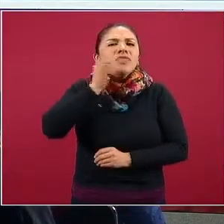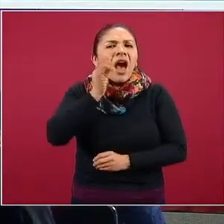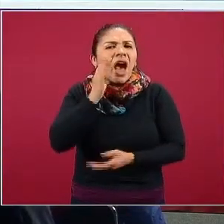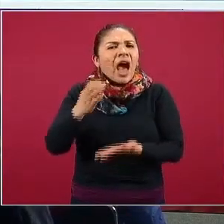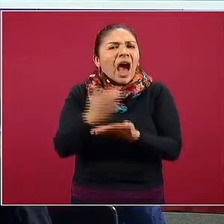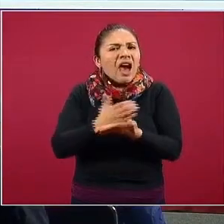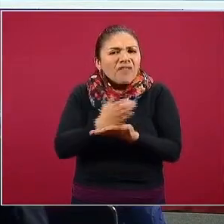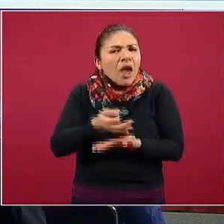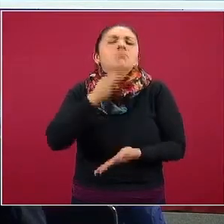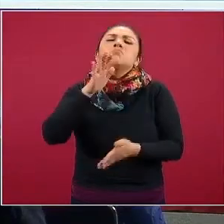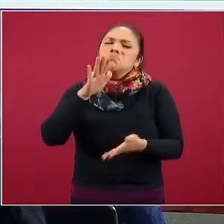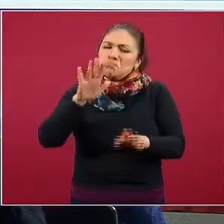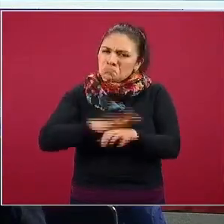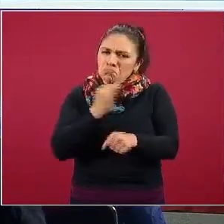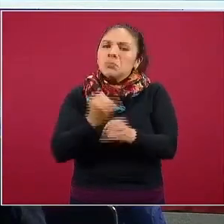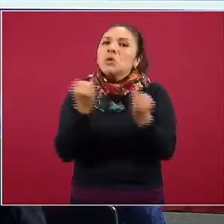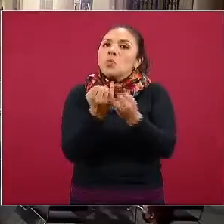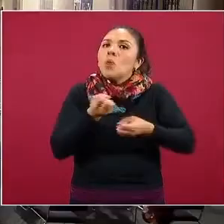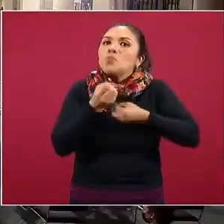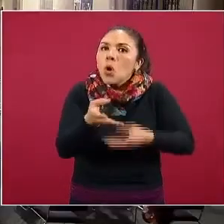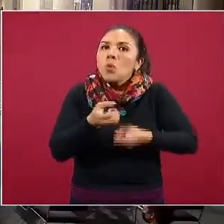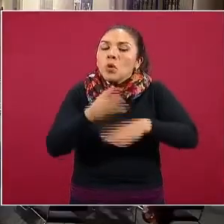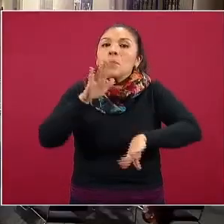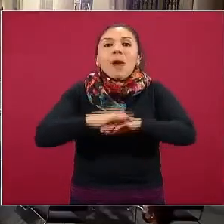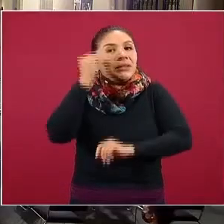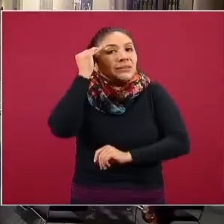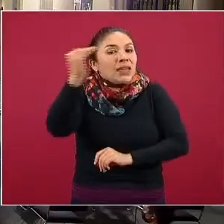moderación, también aumenta las microvidas.